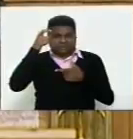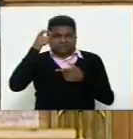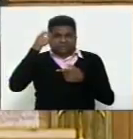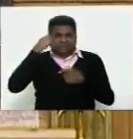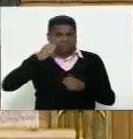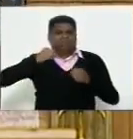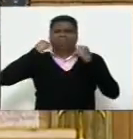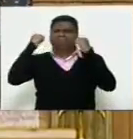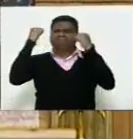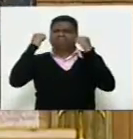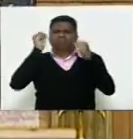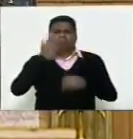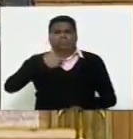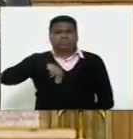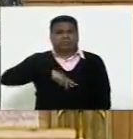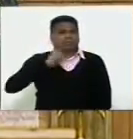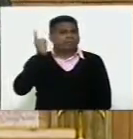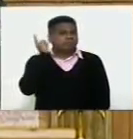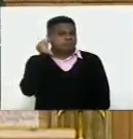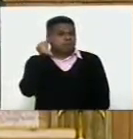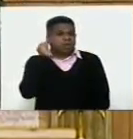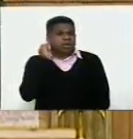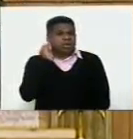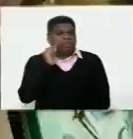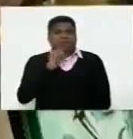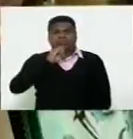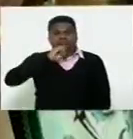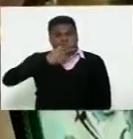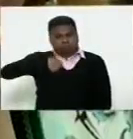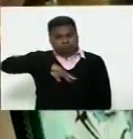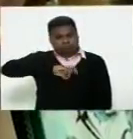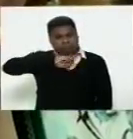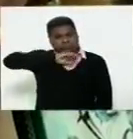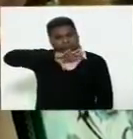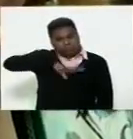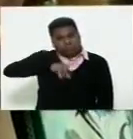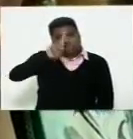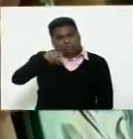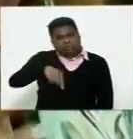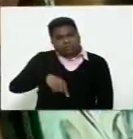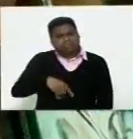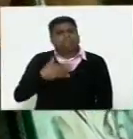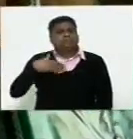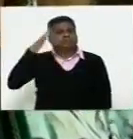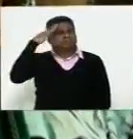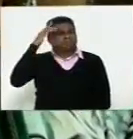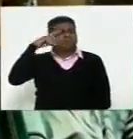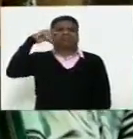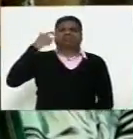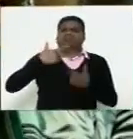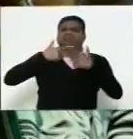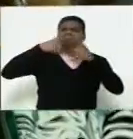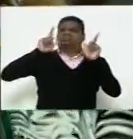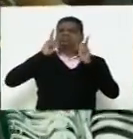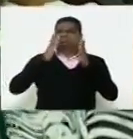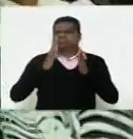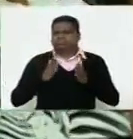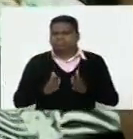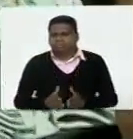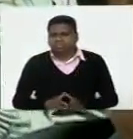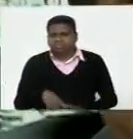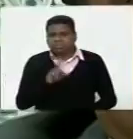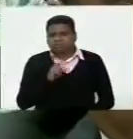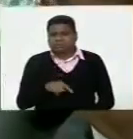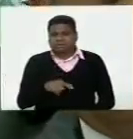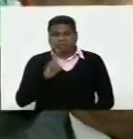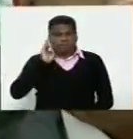nuestras mujeres. Tiene que ver con nuestra historia, porque si hablamos de un precursor de ese feminismo, también deberíamos incluir